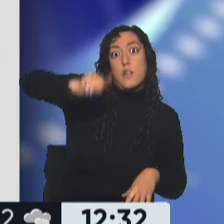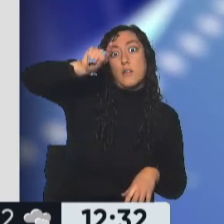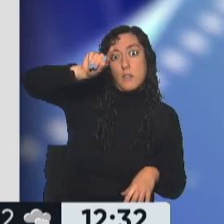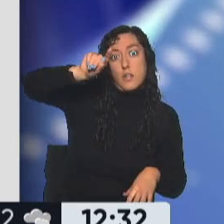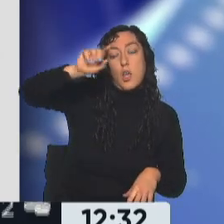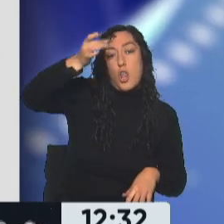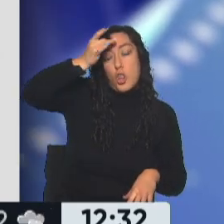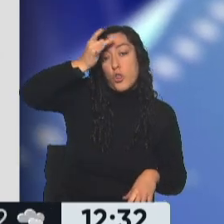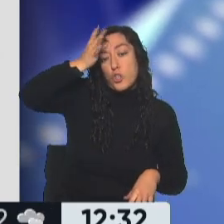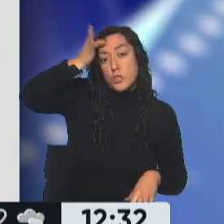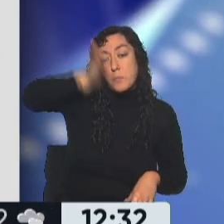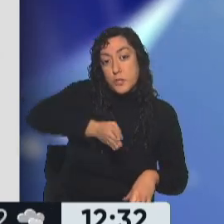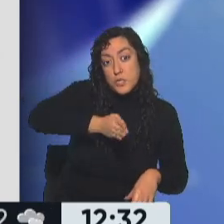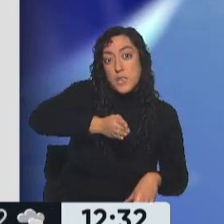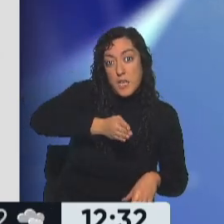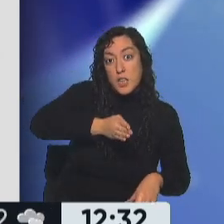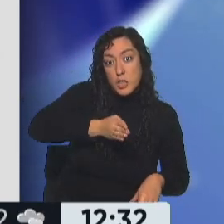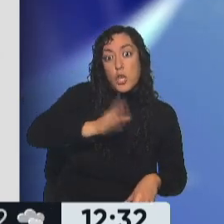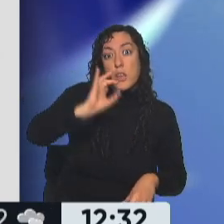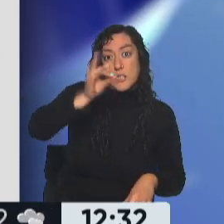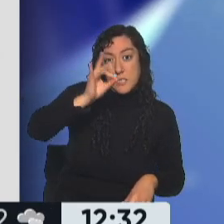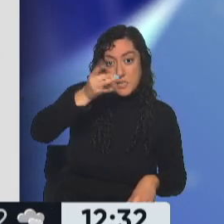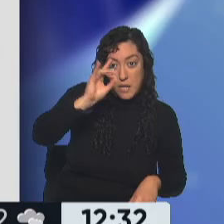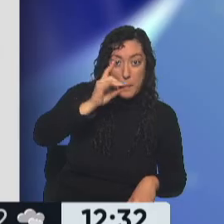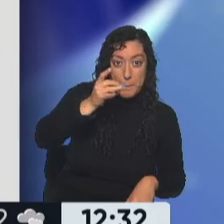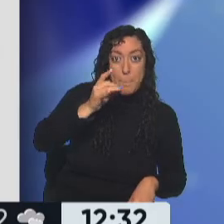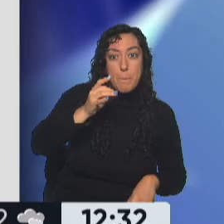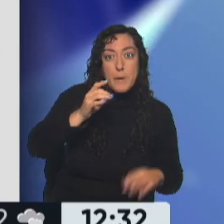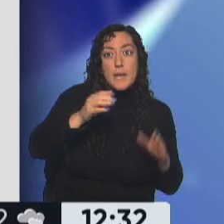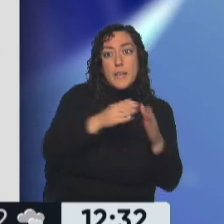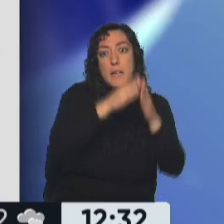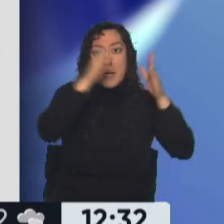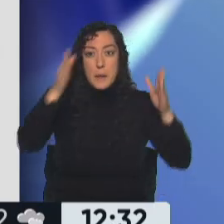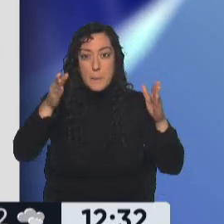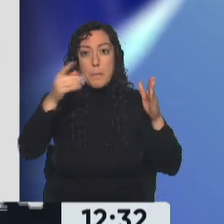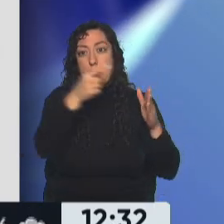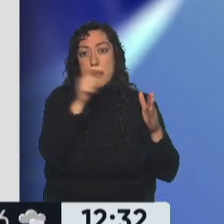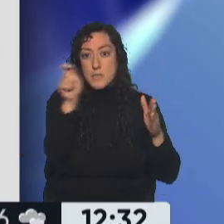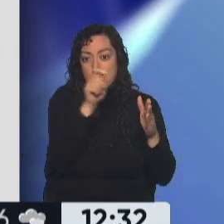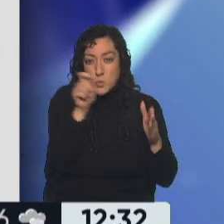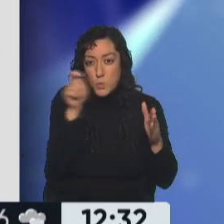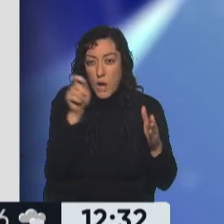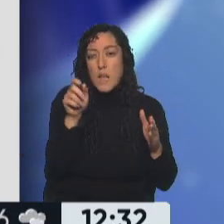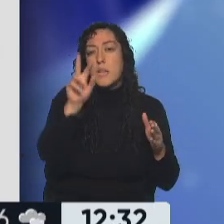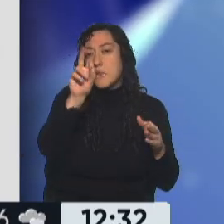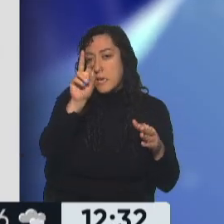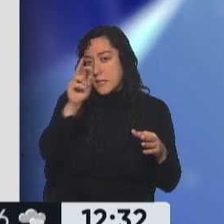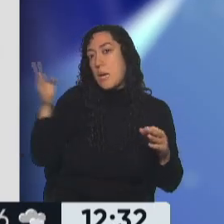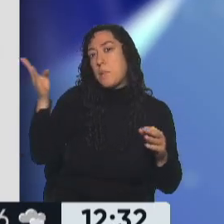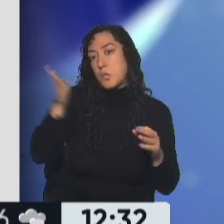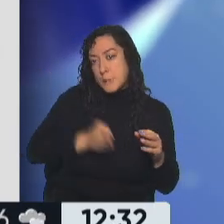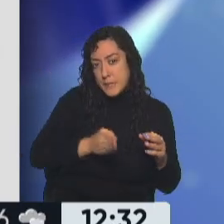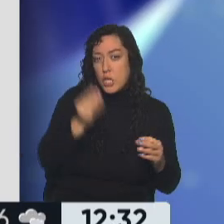del 12%, la mensual, la acumulada 4 semanas ya estaba llegando al 30% en alimentos y